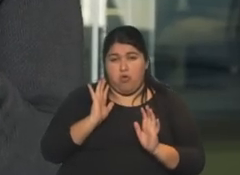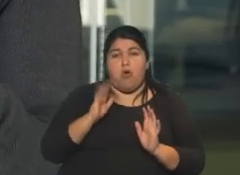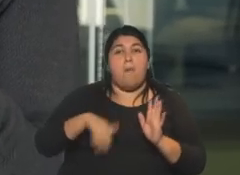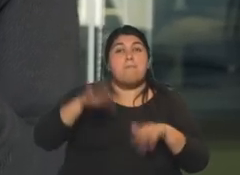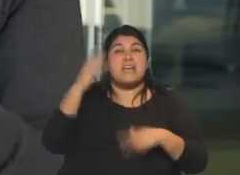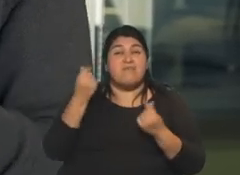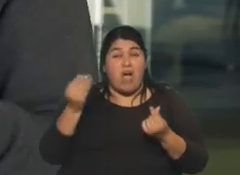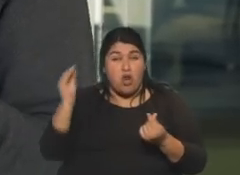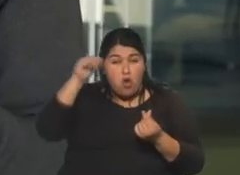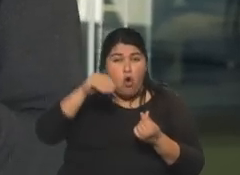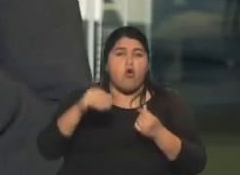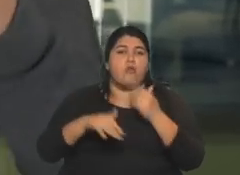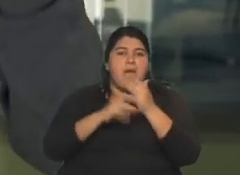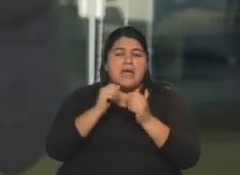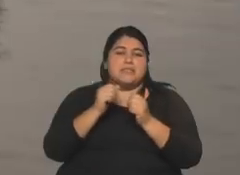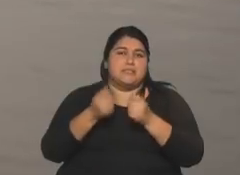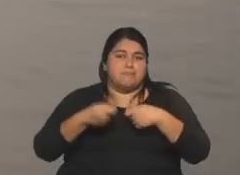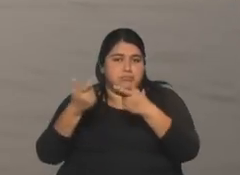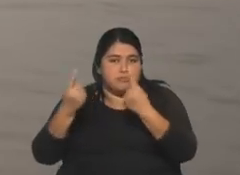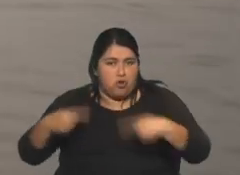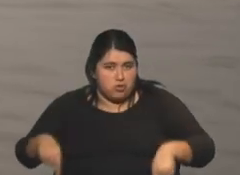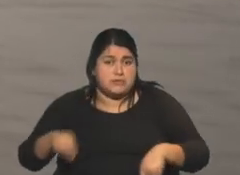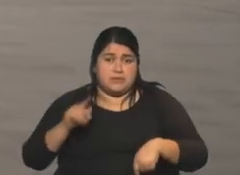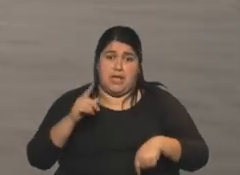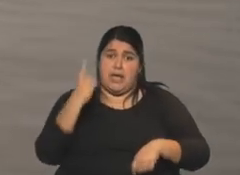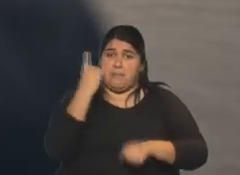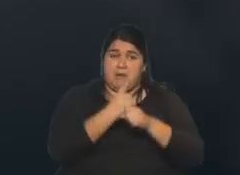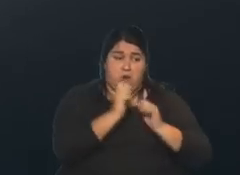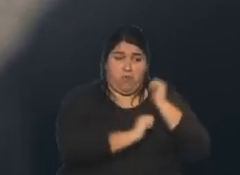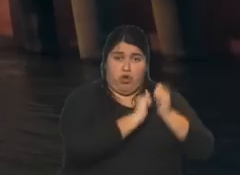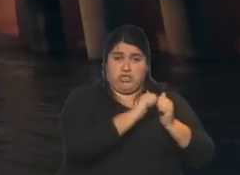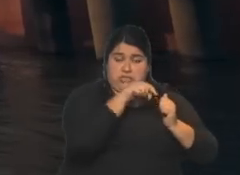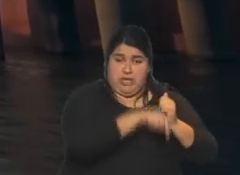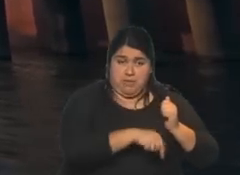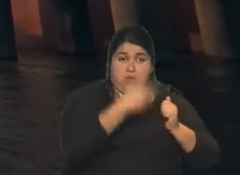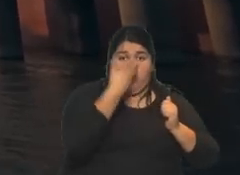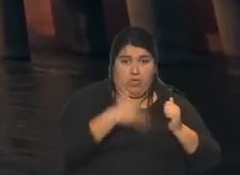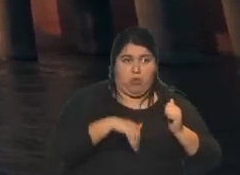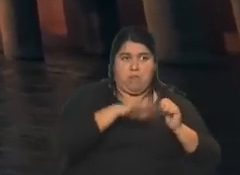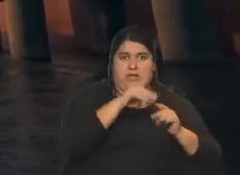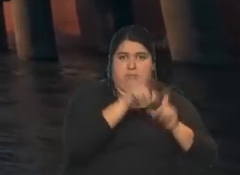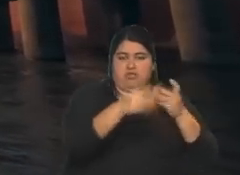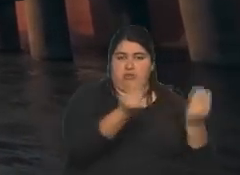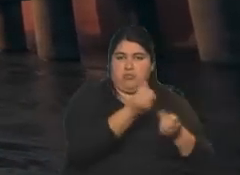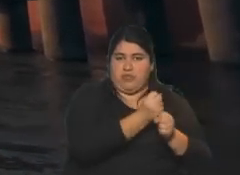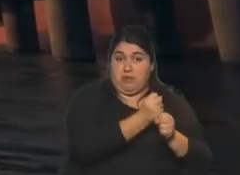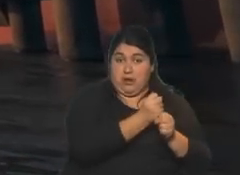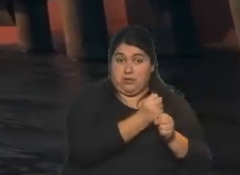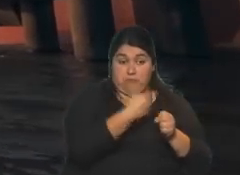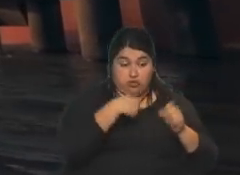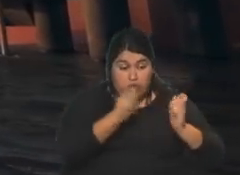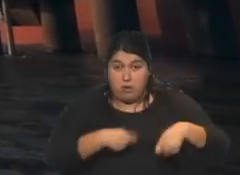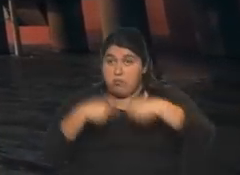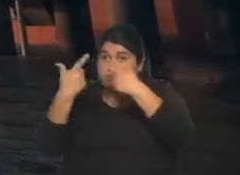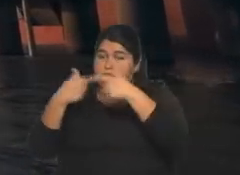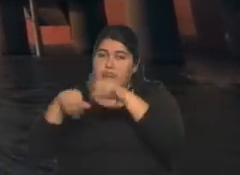valor agregado, es decir, más procesado, bueno, voy a tener primero una planta de procesamiento, con lo cual va a tener más gente trabajando acá. Pero además, cuando lo exporte, me entra más